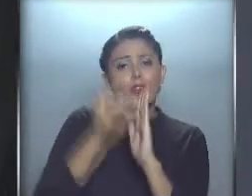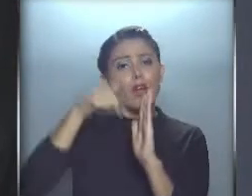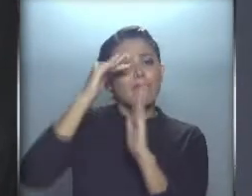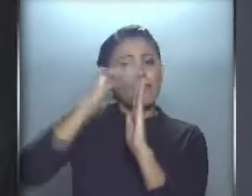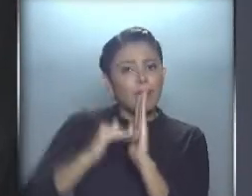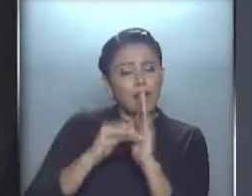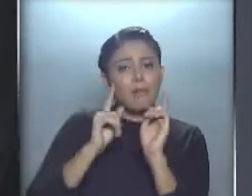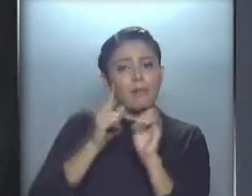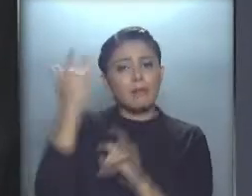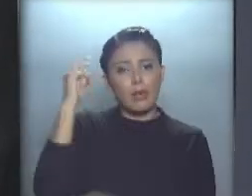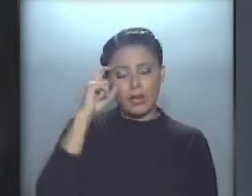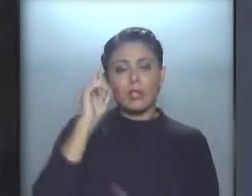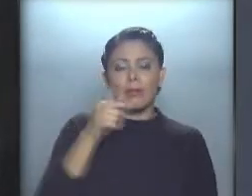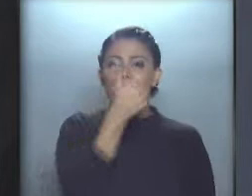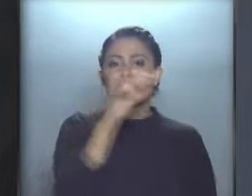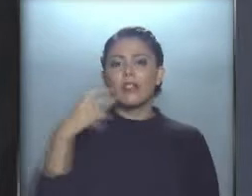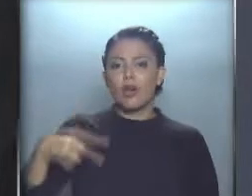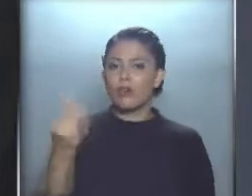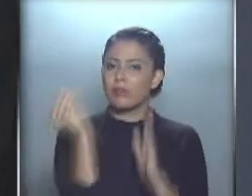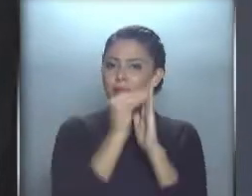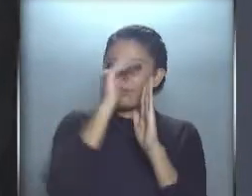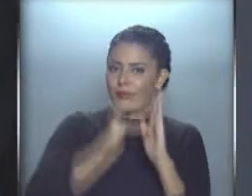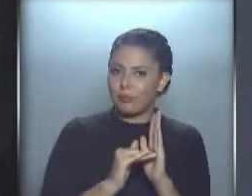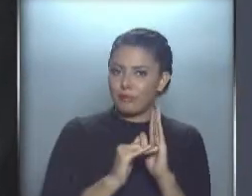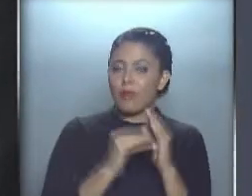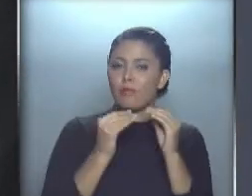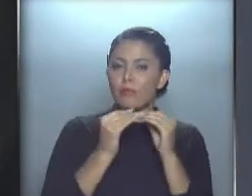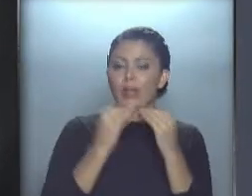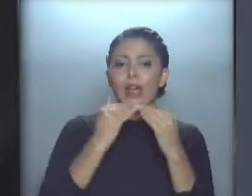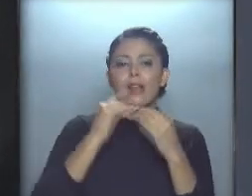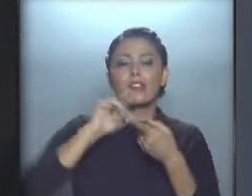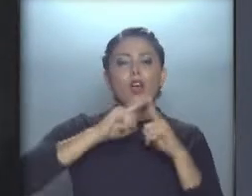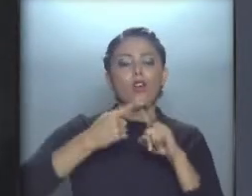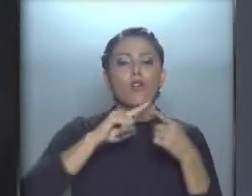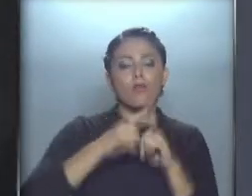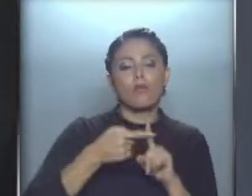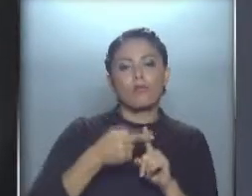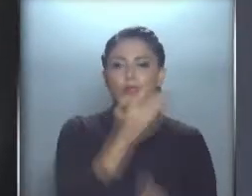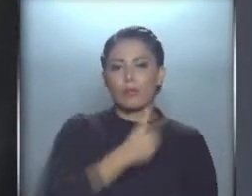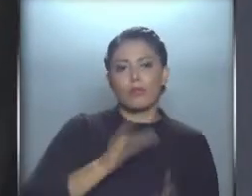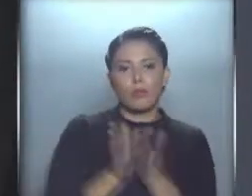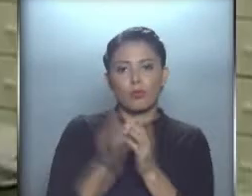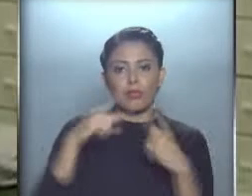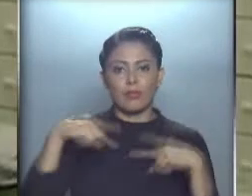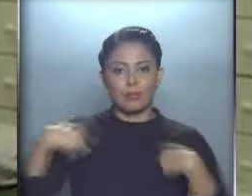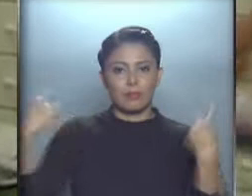habrá descuentos en 600 productos tras el acuerdo entre el gobierno y los laboratorios. Lo anunció esta mañana Jorge Capitanich.